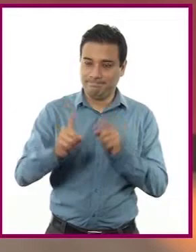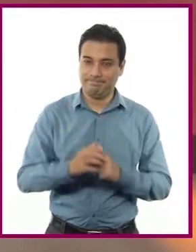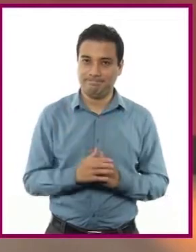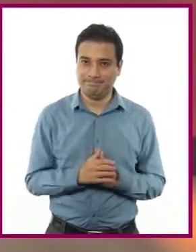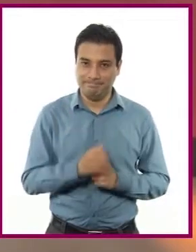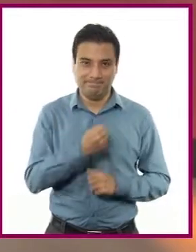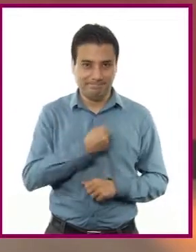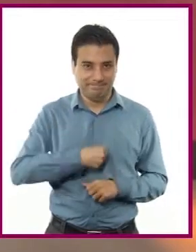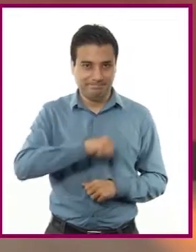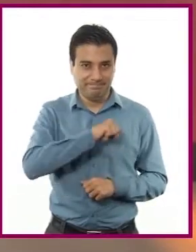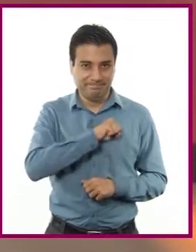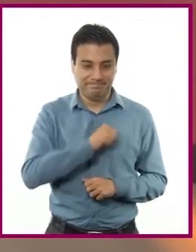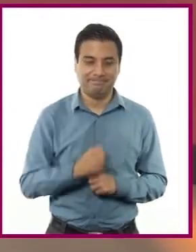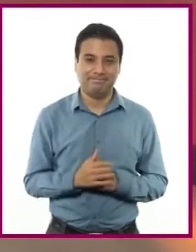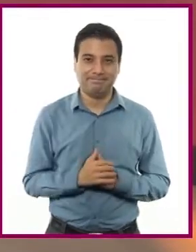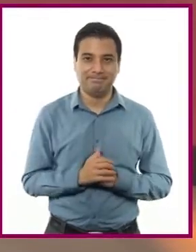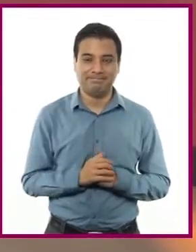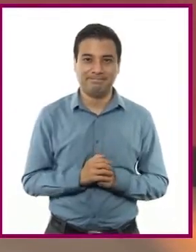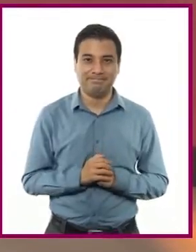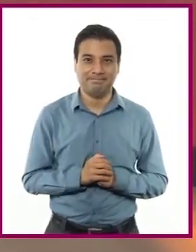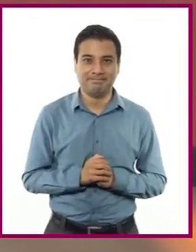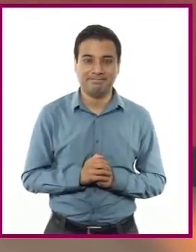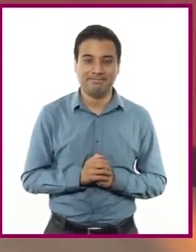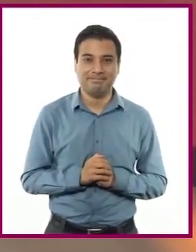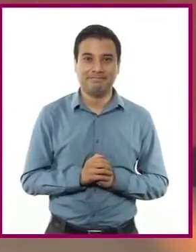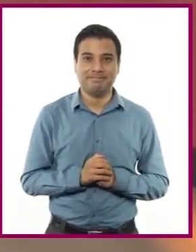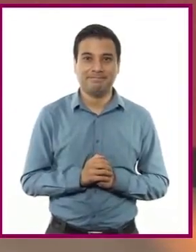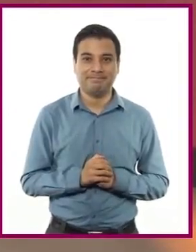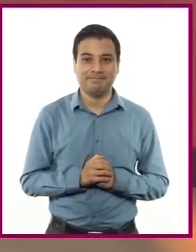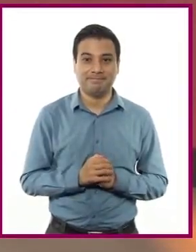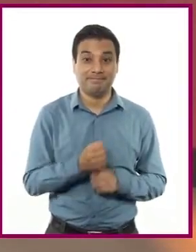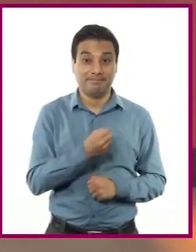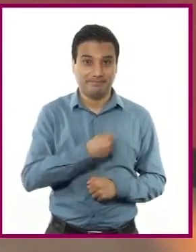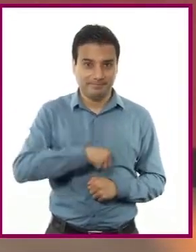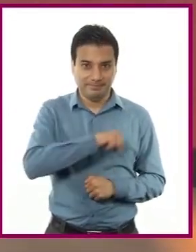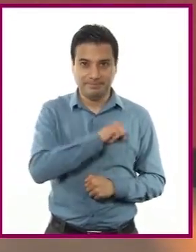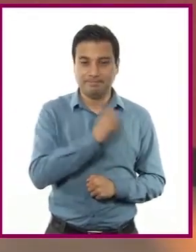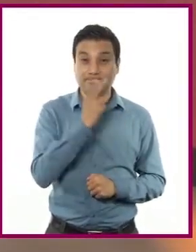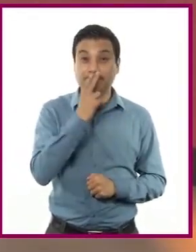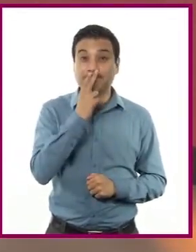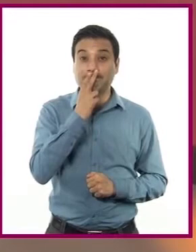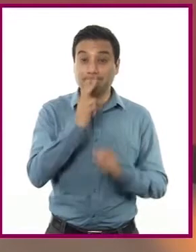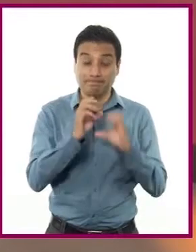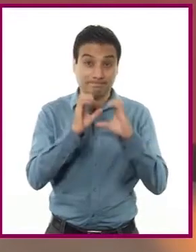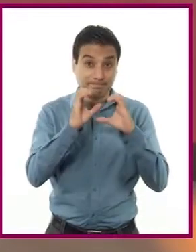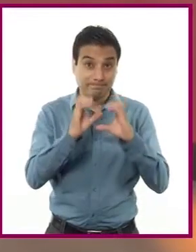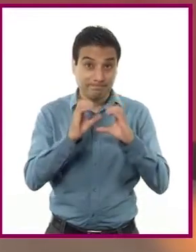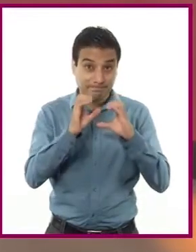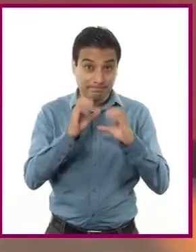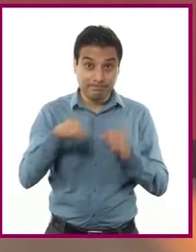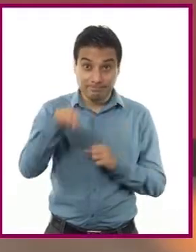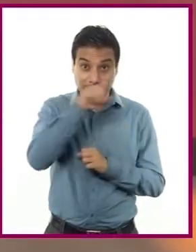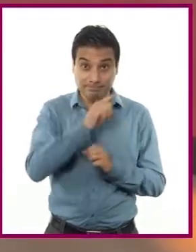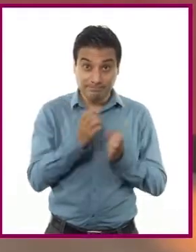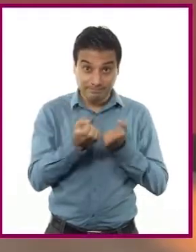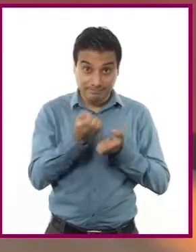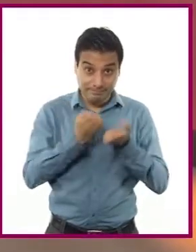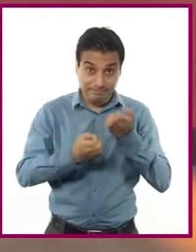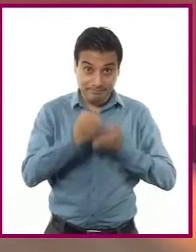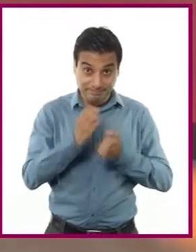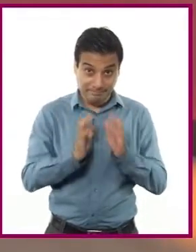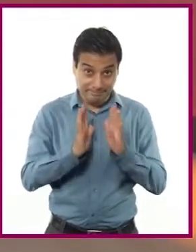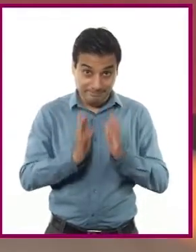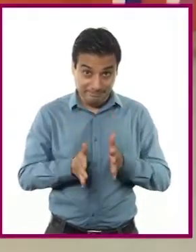la sana distancia. La salud es primero. Además, ¿ya hicieron algo de